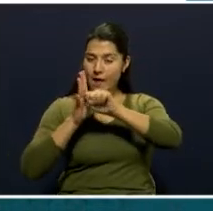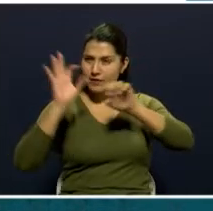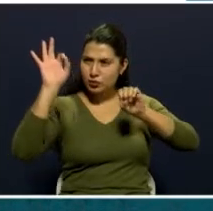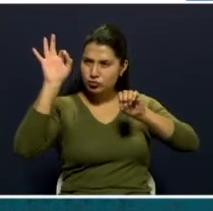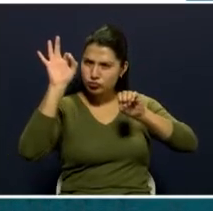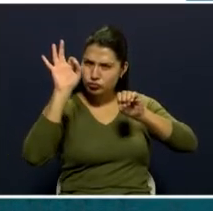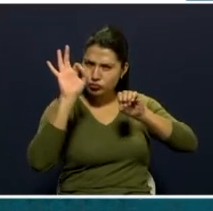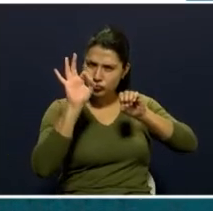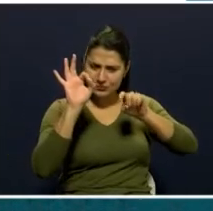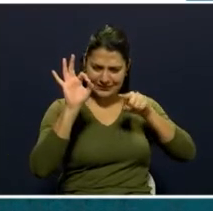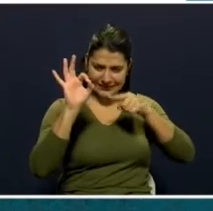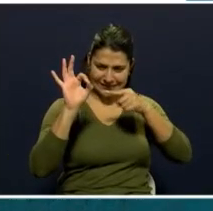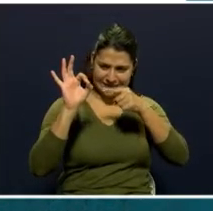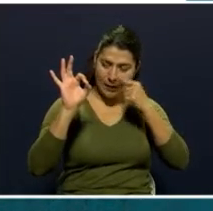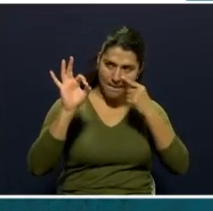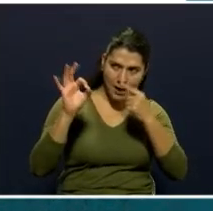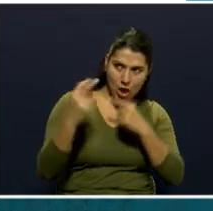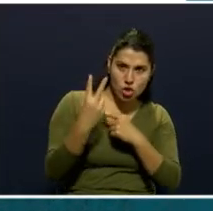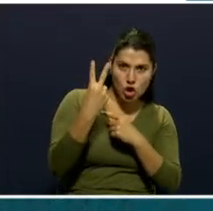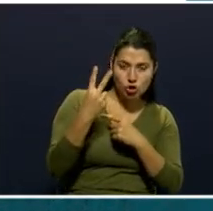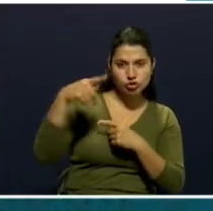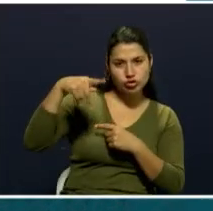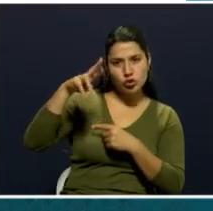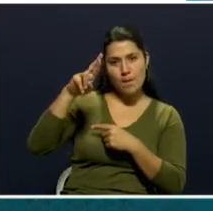ahí. Y la